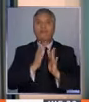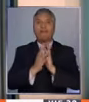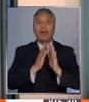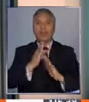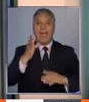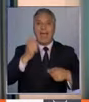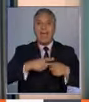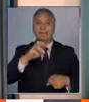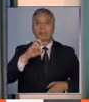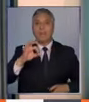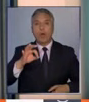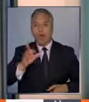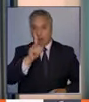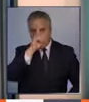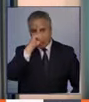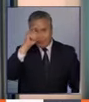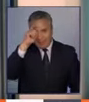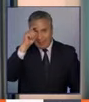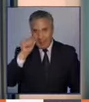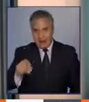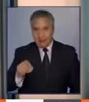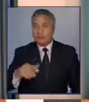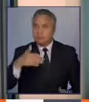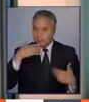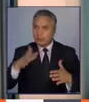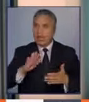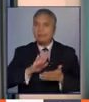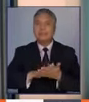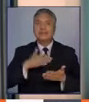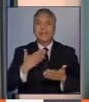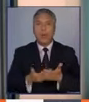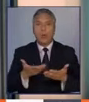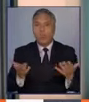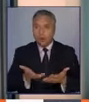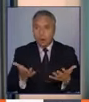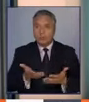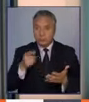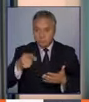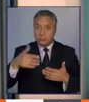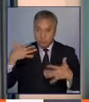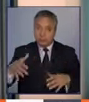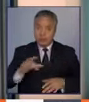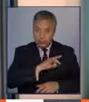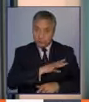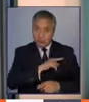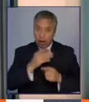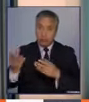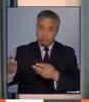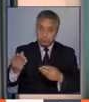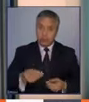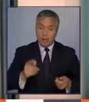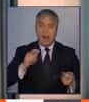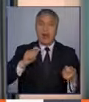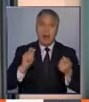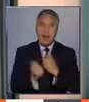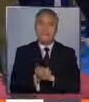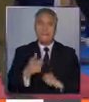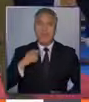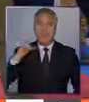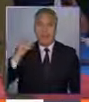Hospital, que tiene las últimas novedades en salud que comienzan a acercarse al país para cambiar nuestra calidad de vida.